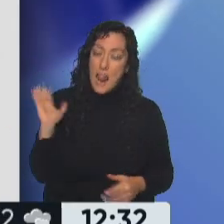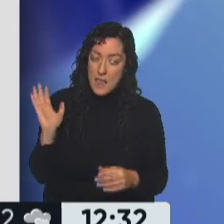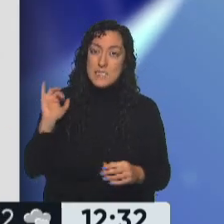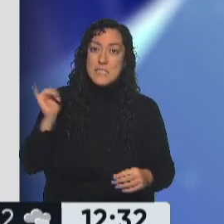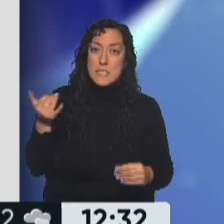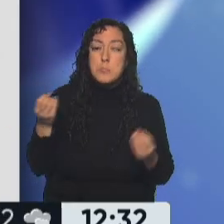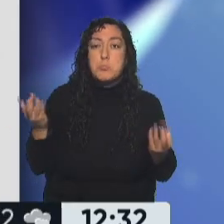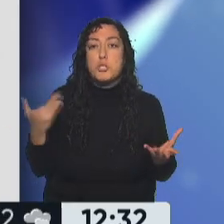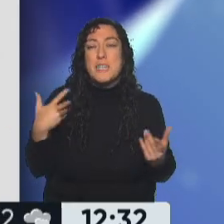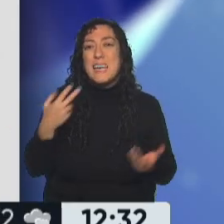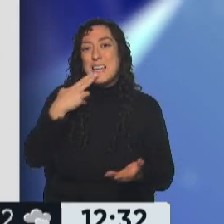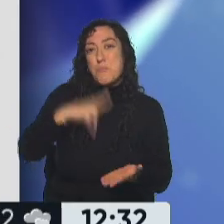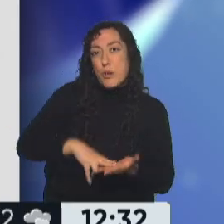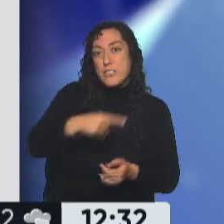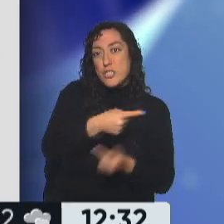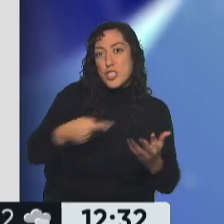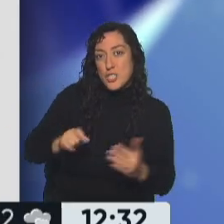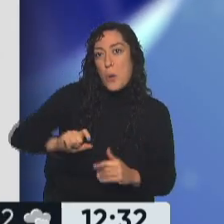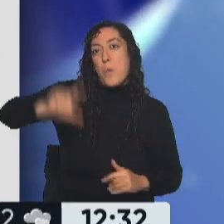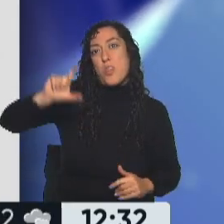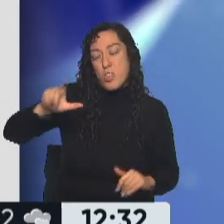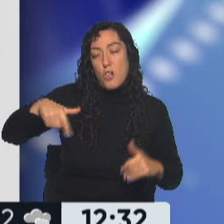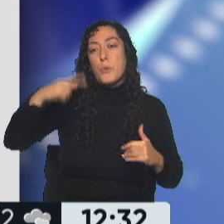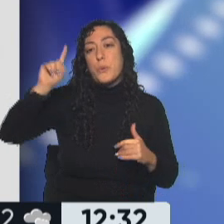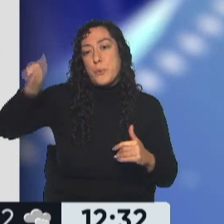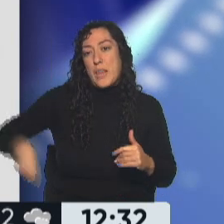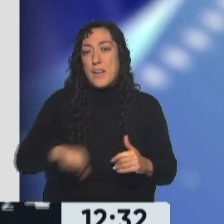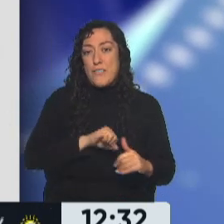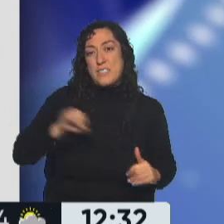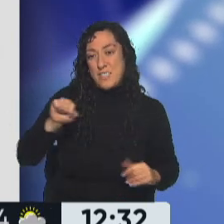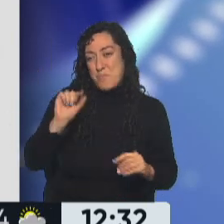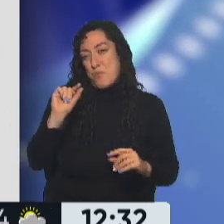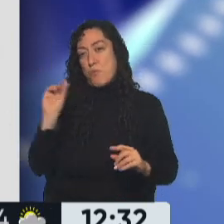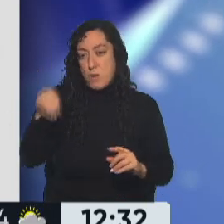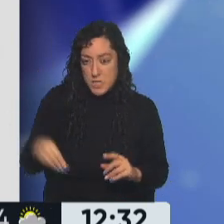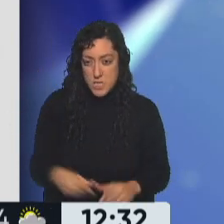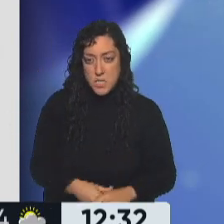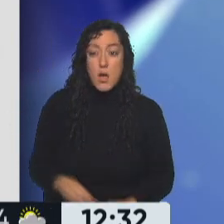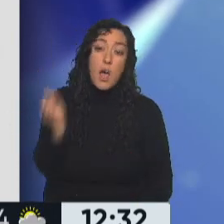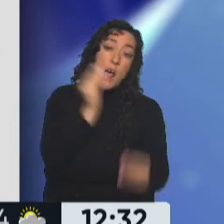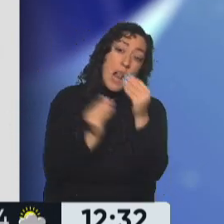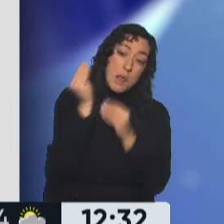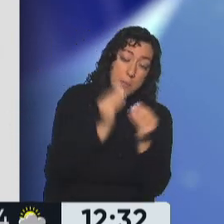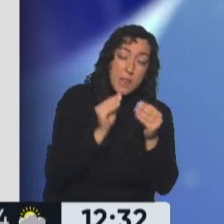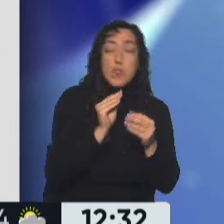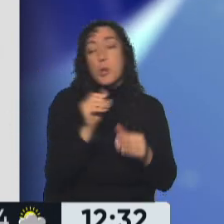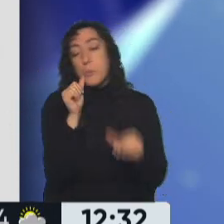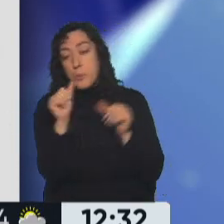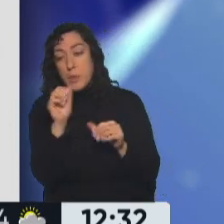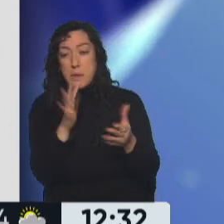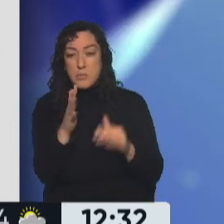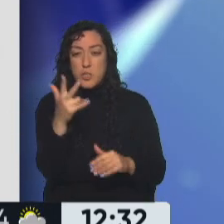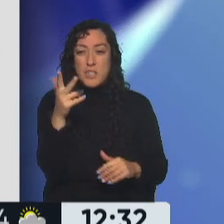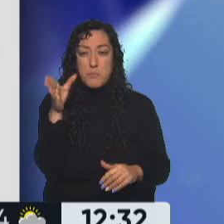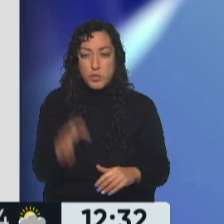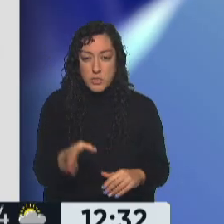el aumento de tarifas, Claro, influye. vamos a Tracción resumirlo hacia así. arriba. Exactamente, podemos decir que alimentos y bebidas va a cerrar cercano al 3%,